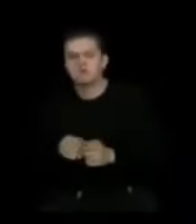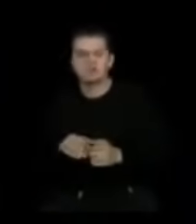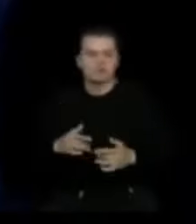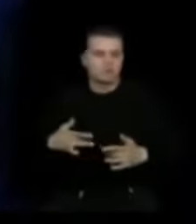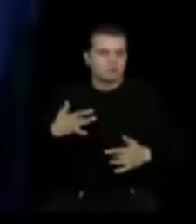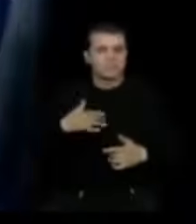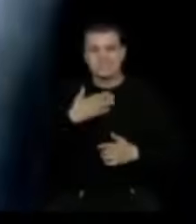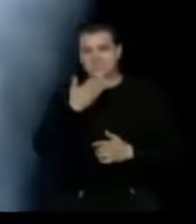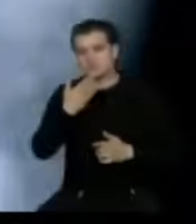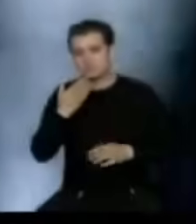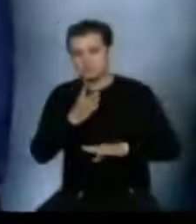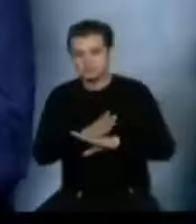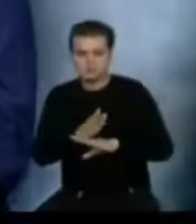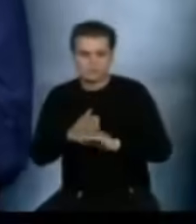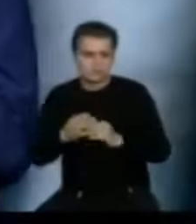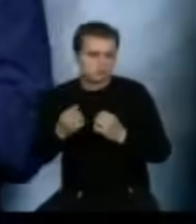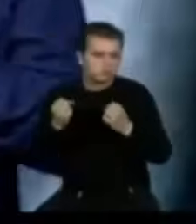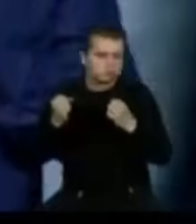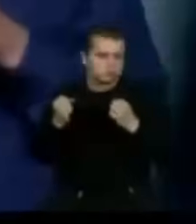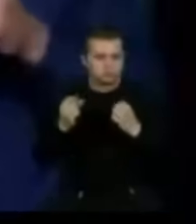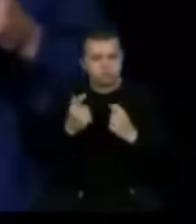mejor, pero no vas a ser libre.